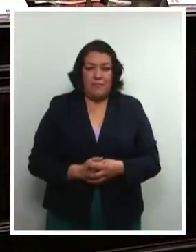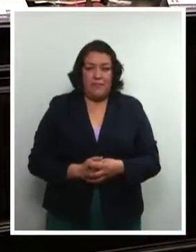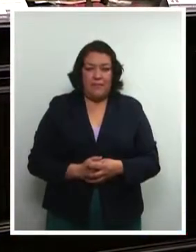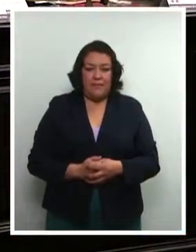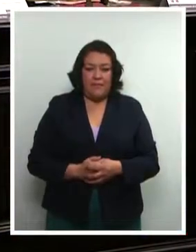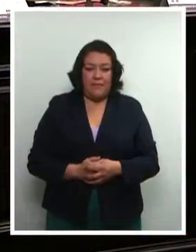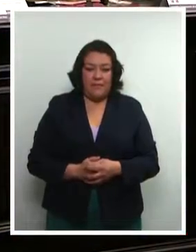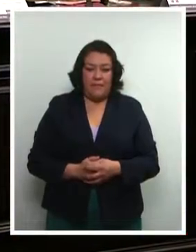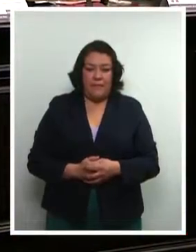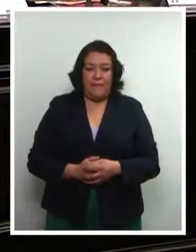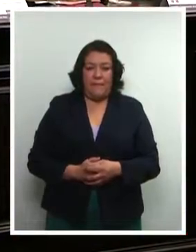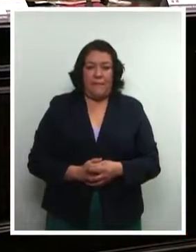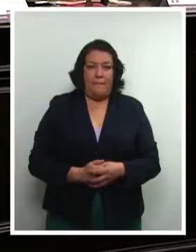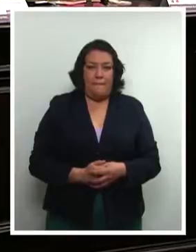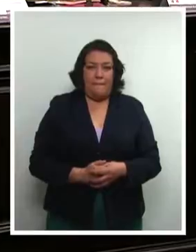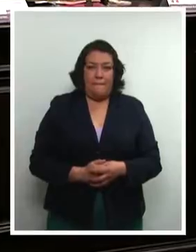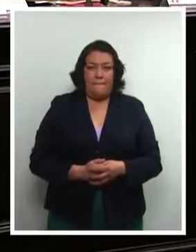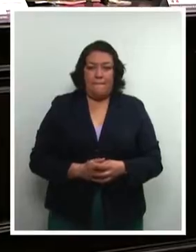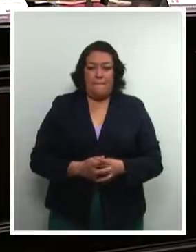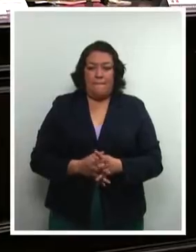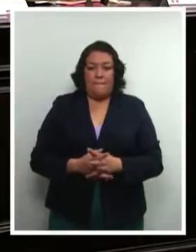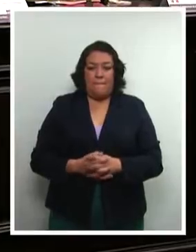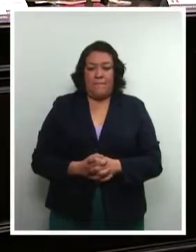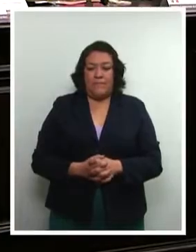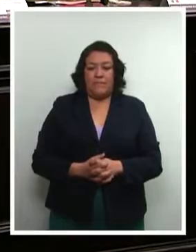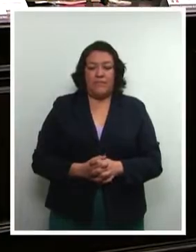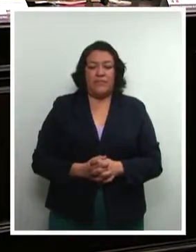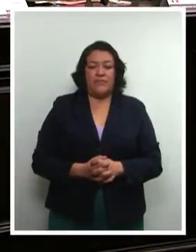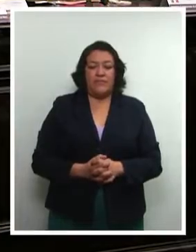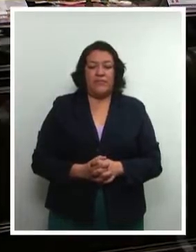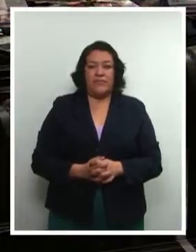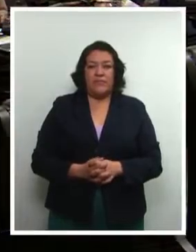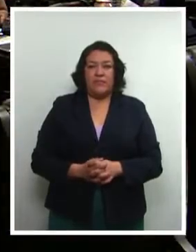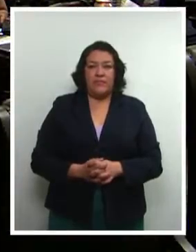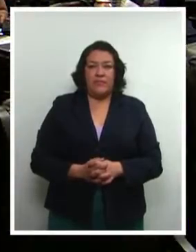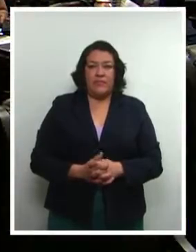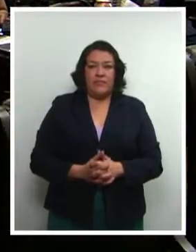Alejandro, una pregunta.